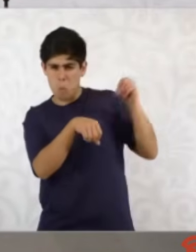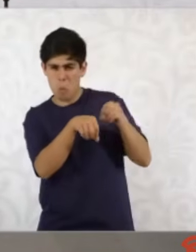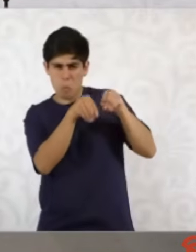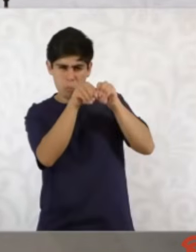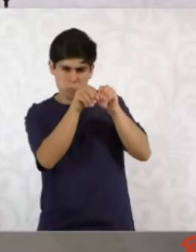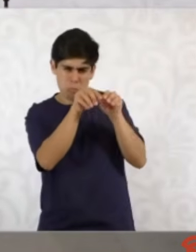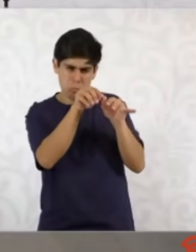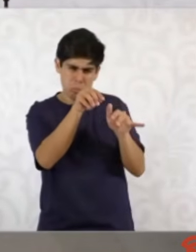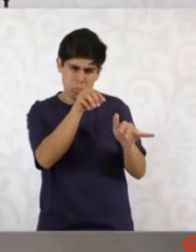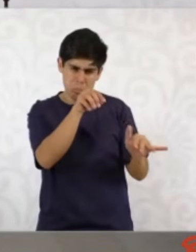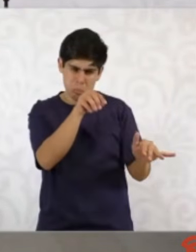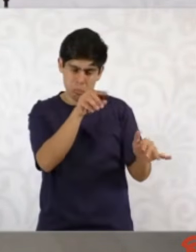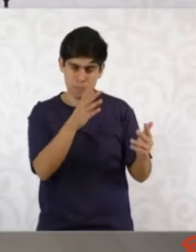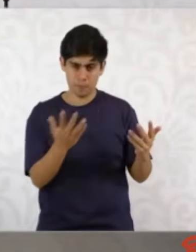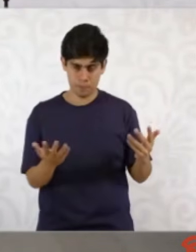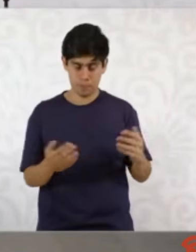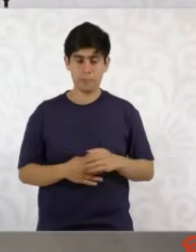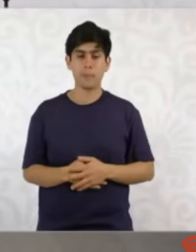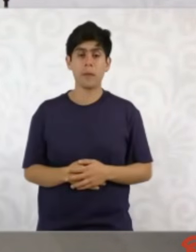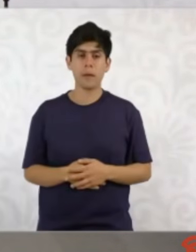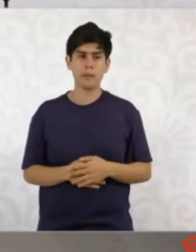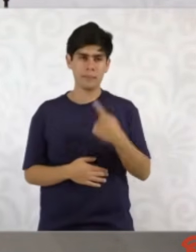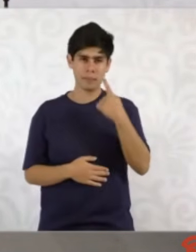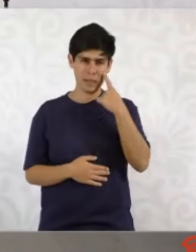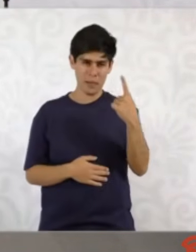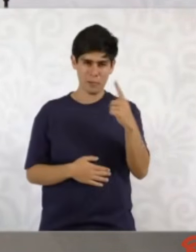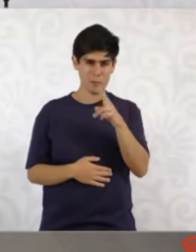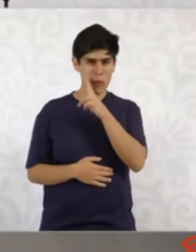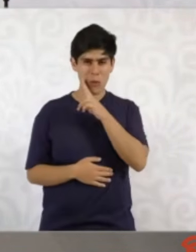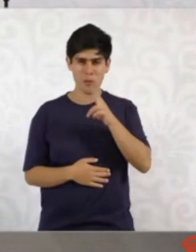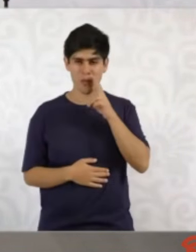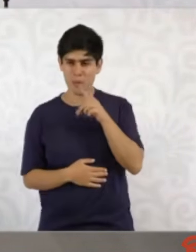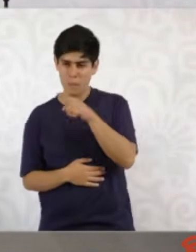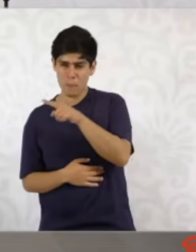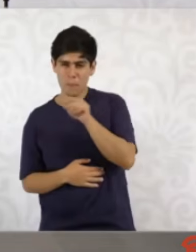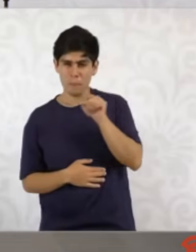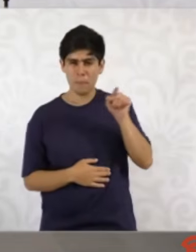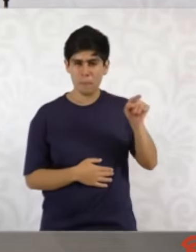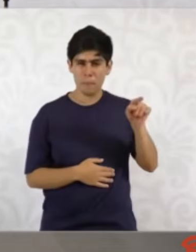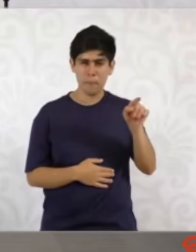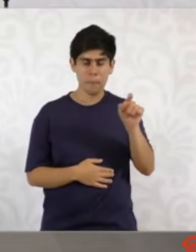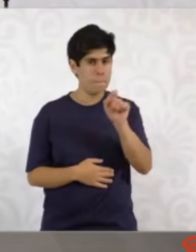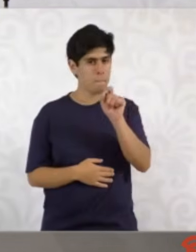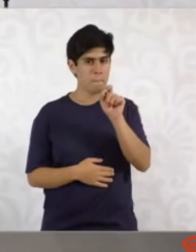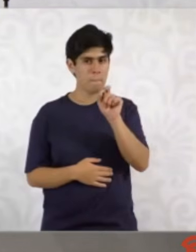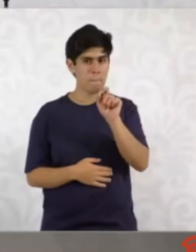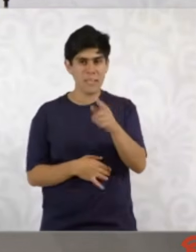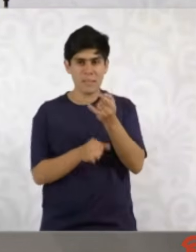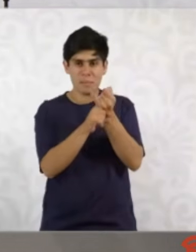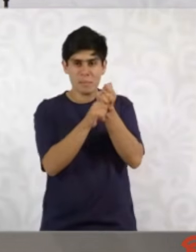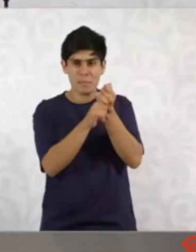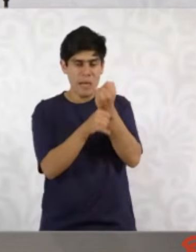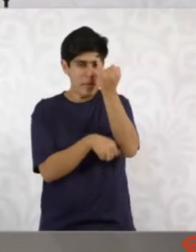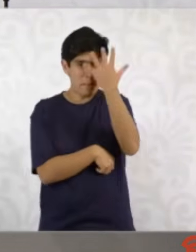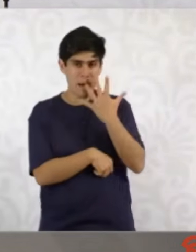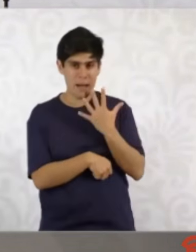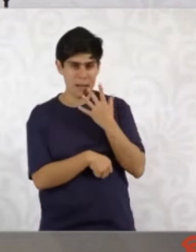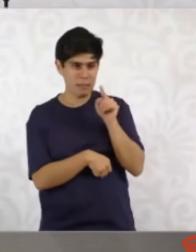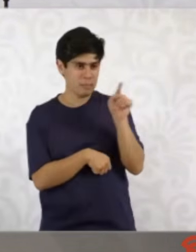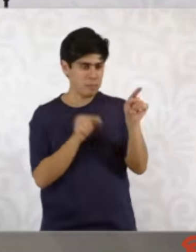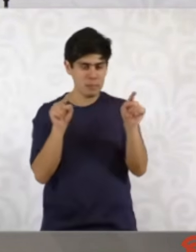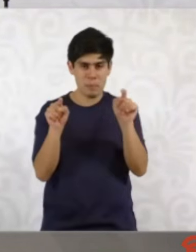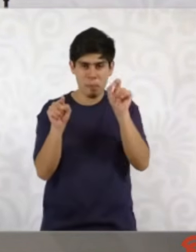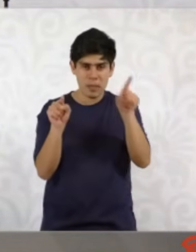¿Identifican algo? Se trata exactamente de las mismas imágenes. El mismo medio reportándolas como si